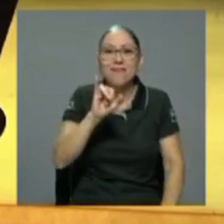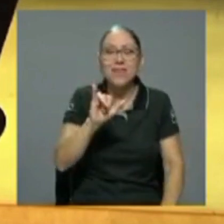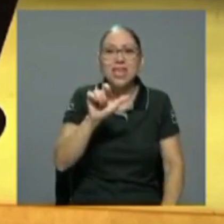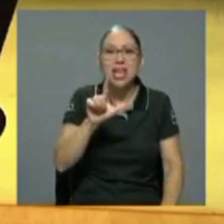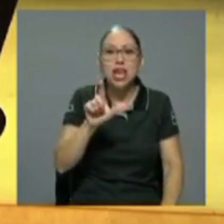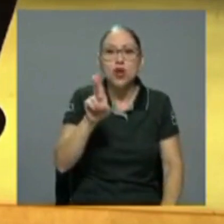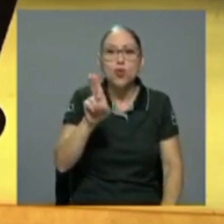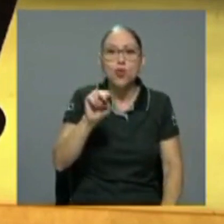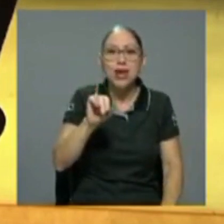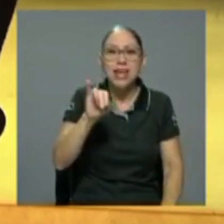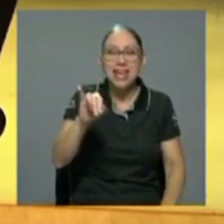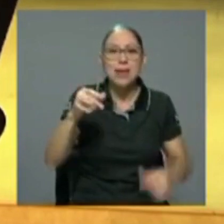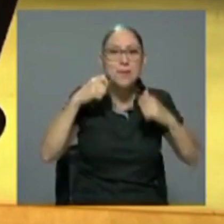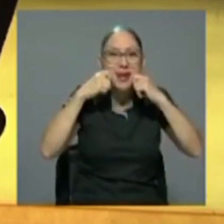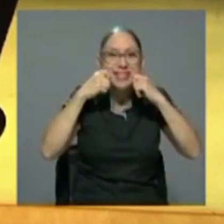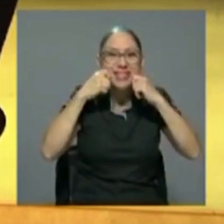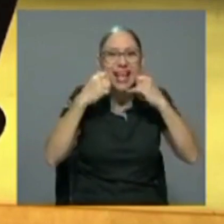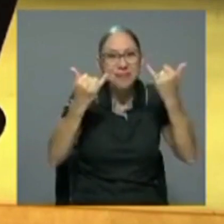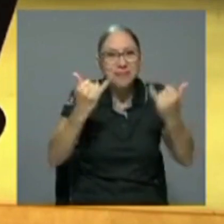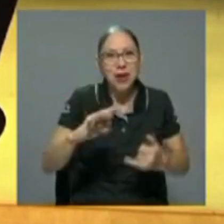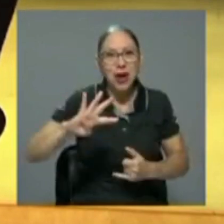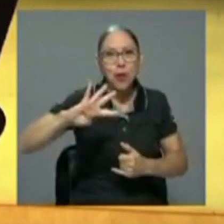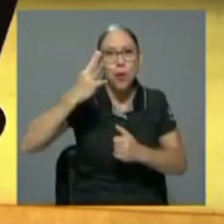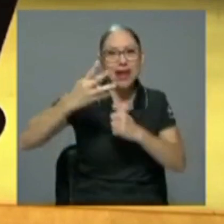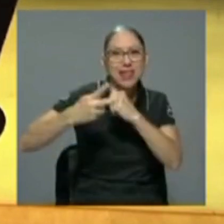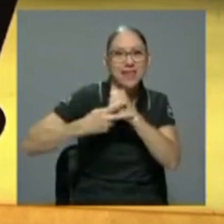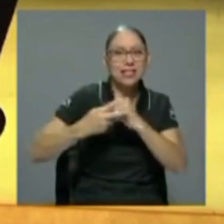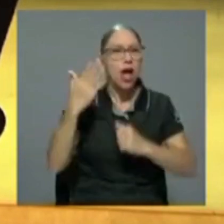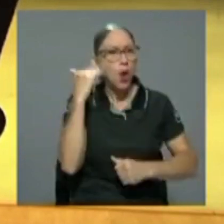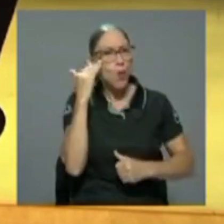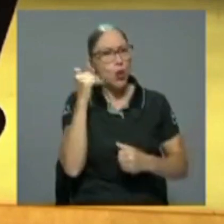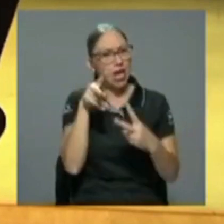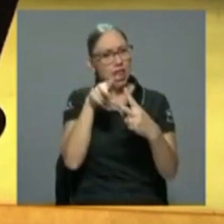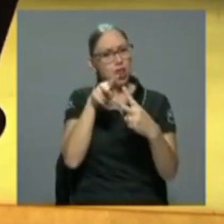4ª Filuni. ¿Y por qué 2 universidades invitadas de honor? Si